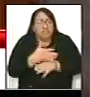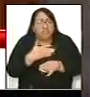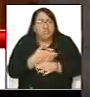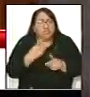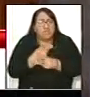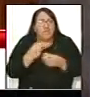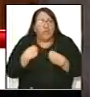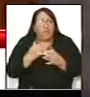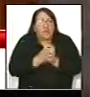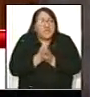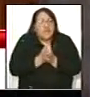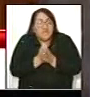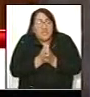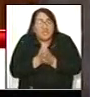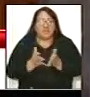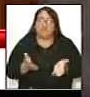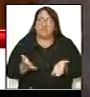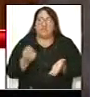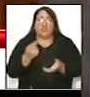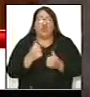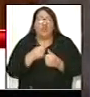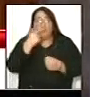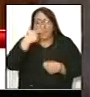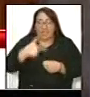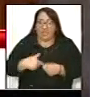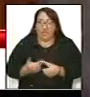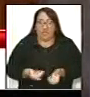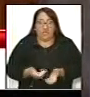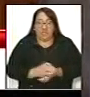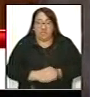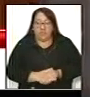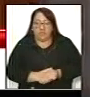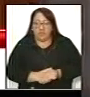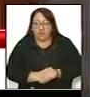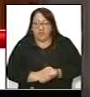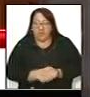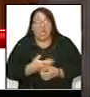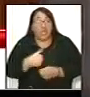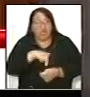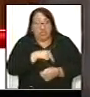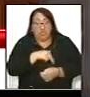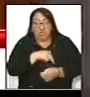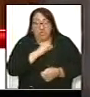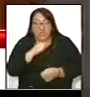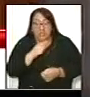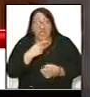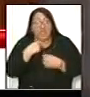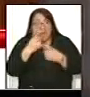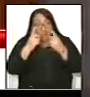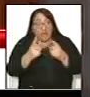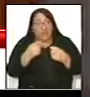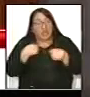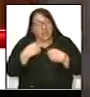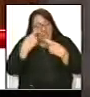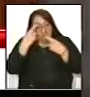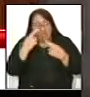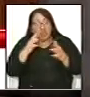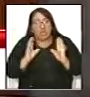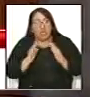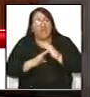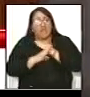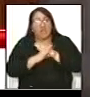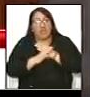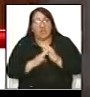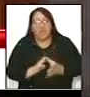porque tiene interés exclusivo solamente del petróleo. Y lo que nosotros, si son democráticos, tenemos que